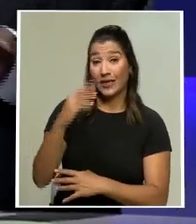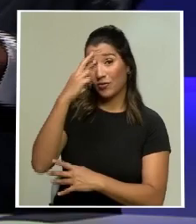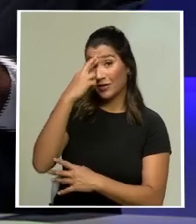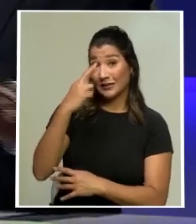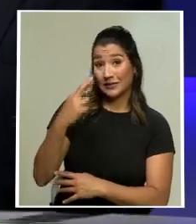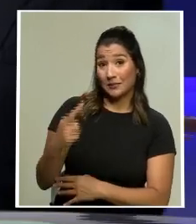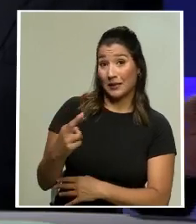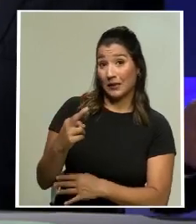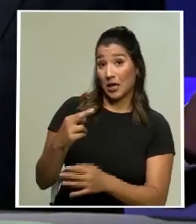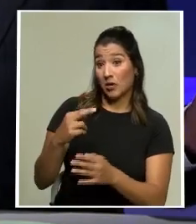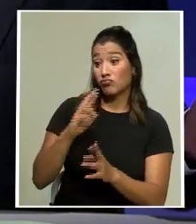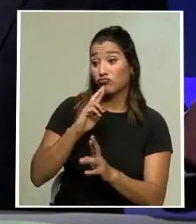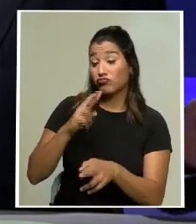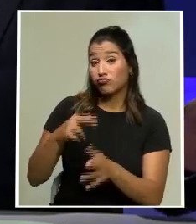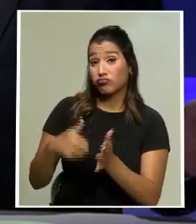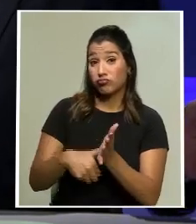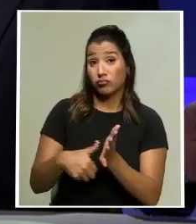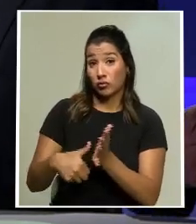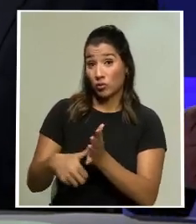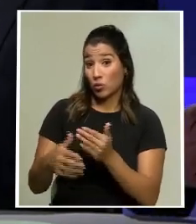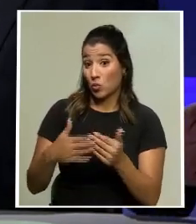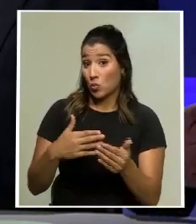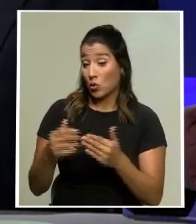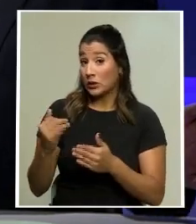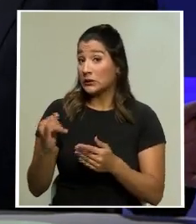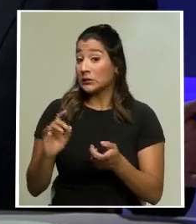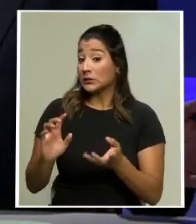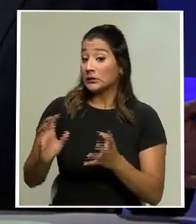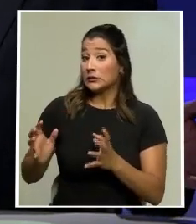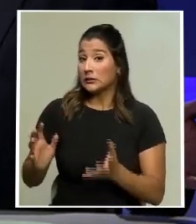respeta los resultados aun cuando hayan sido adversos.